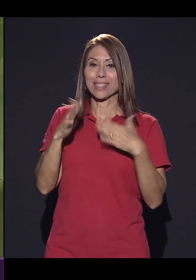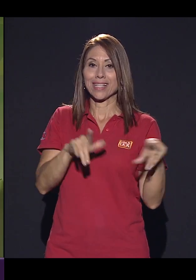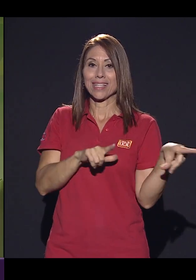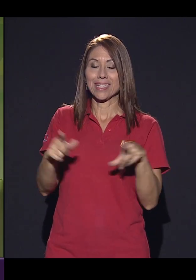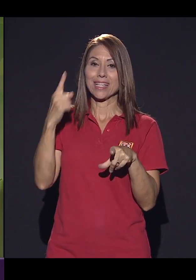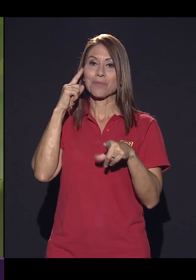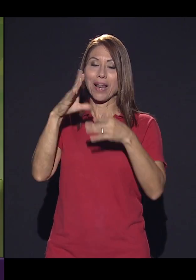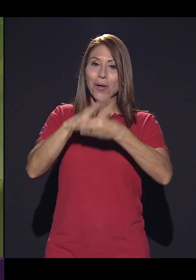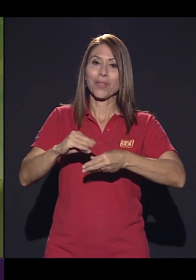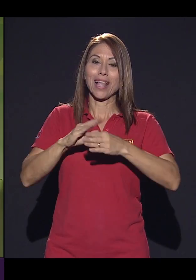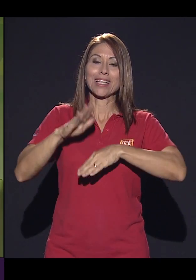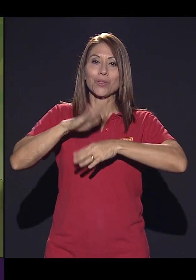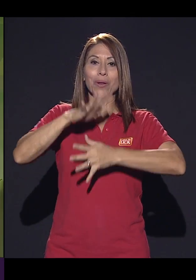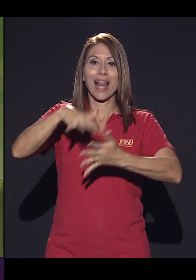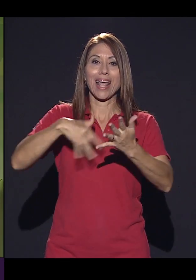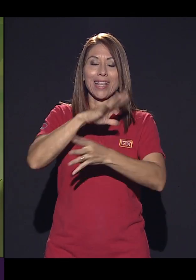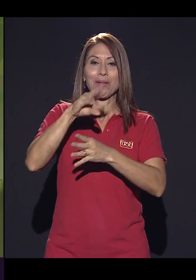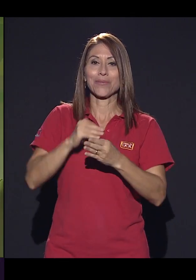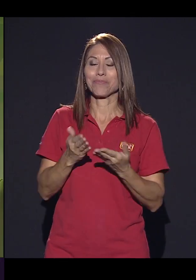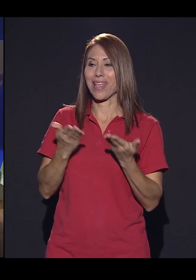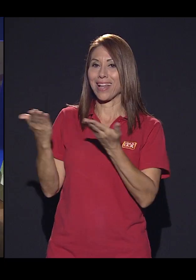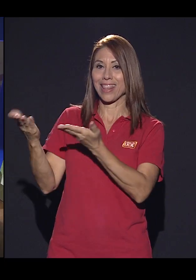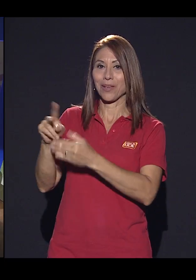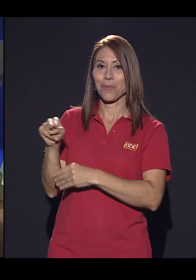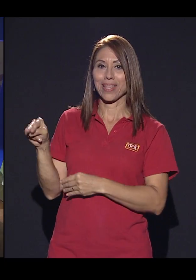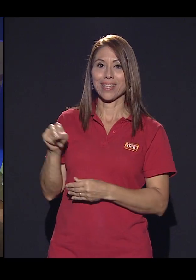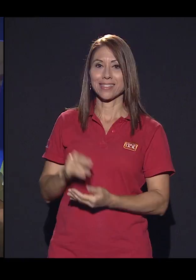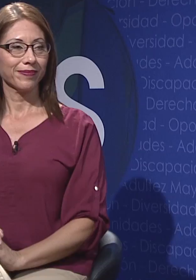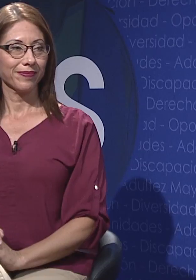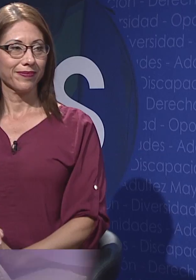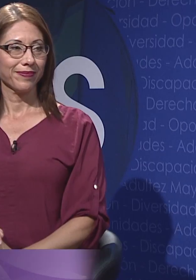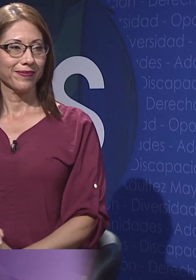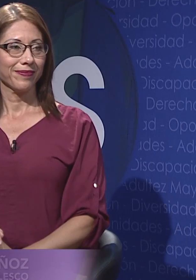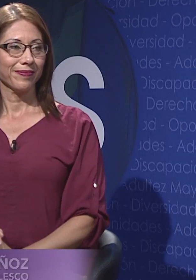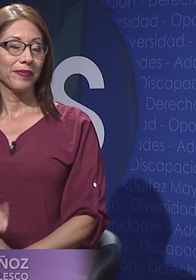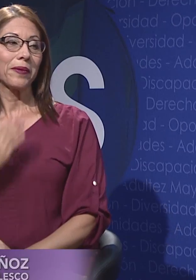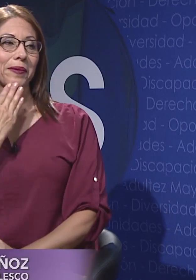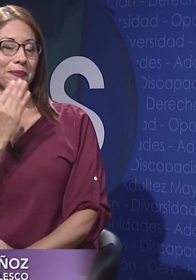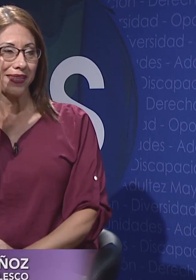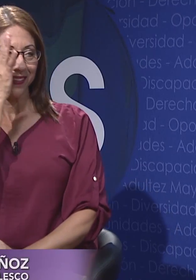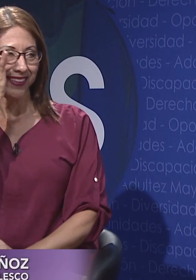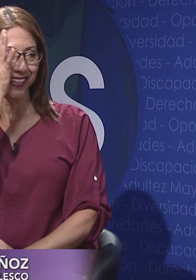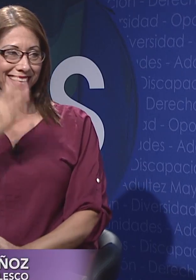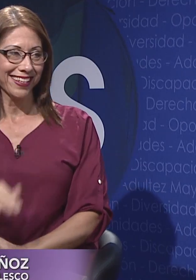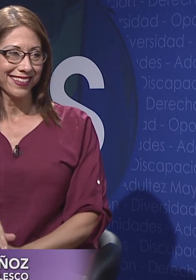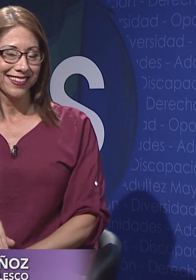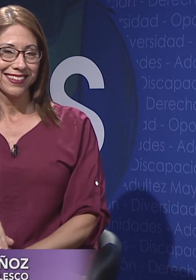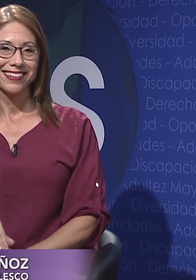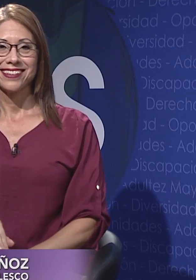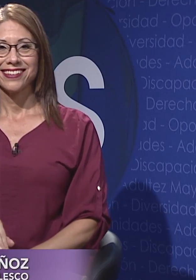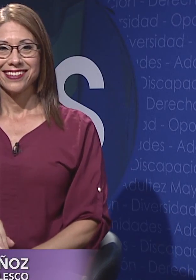Muñoz están listas para contarles sobre la agenda inclusiva. Adelante, compañeras. Muchas gracias, María Fernanda.